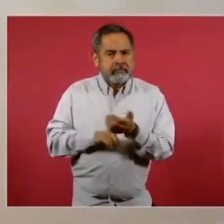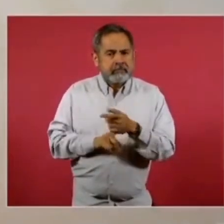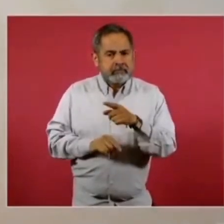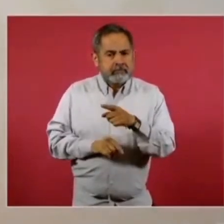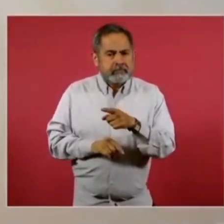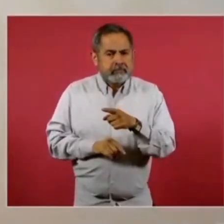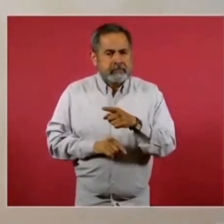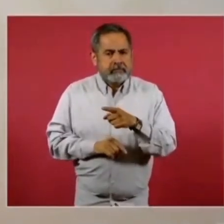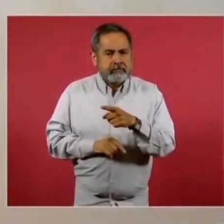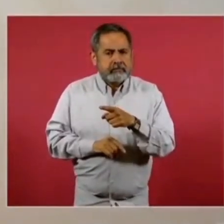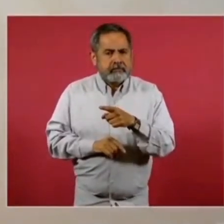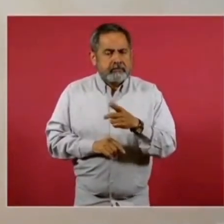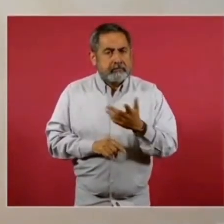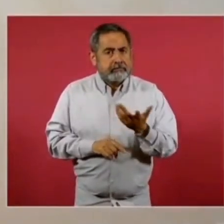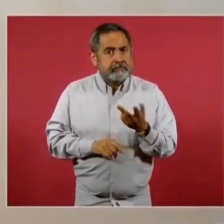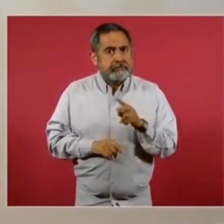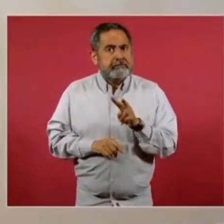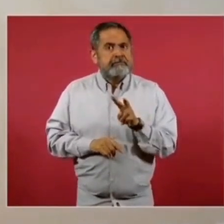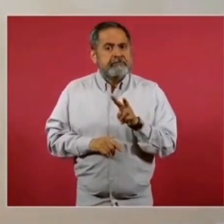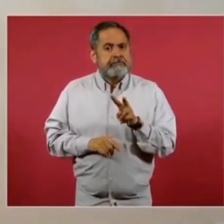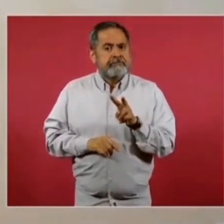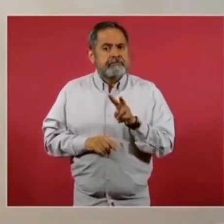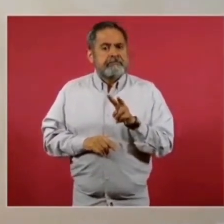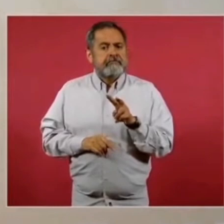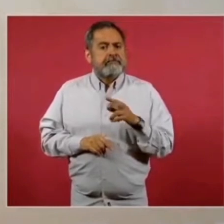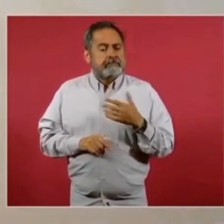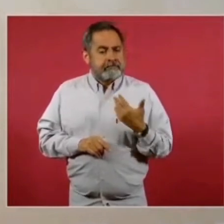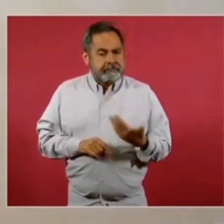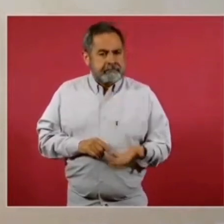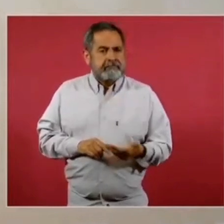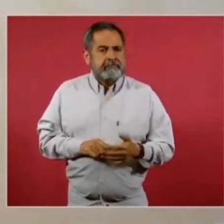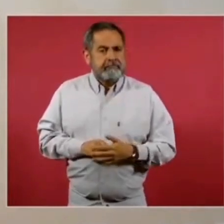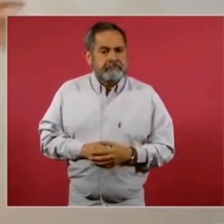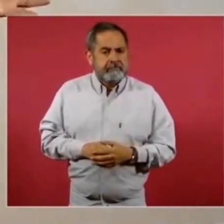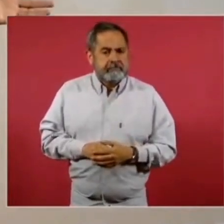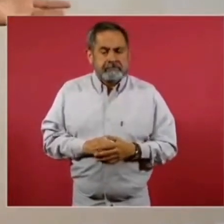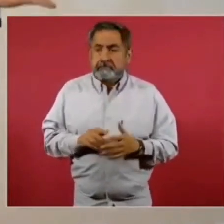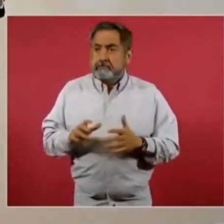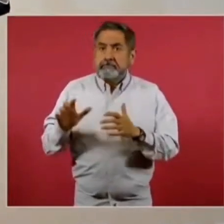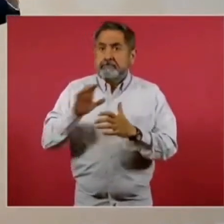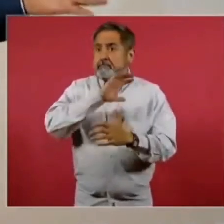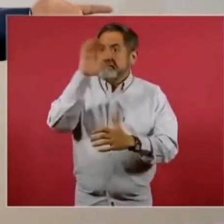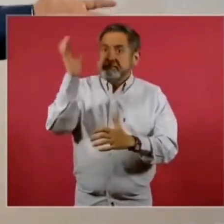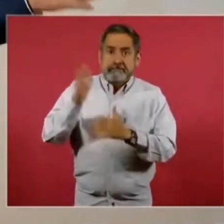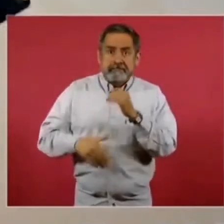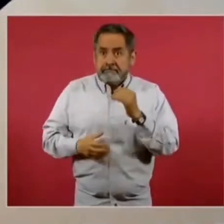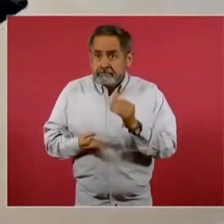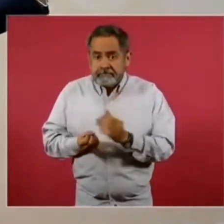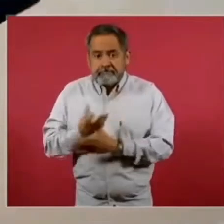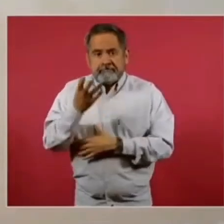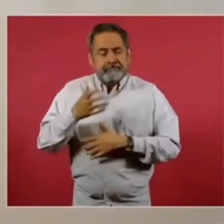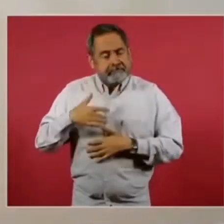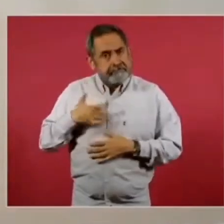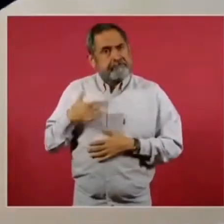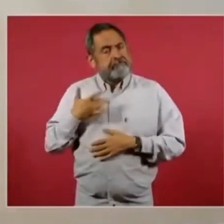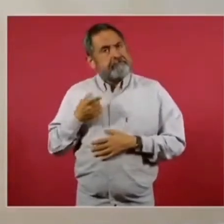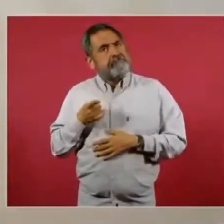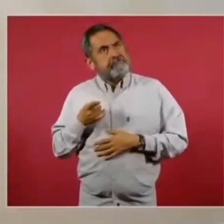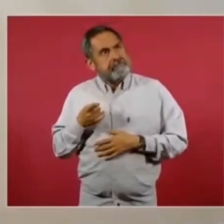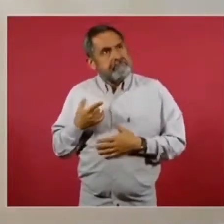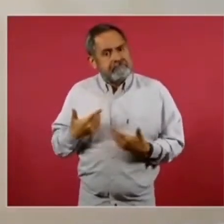e entonces eh salimos yo